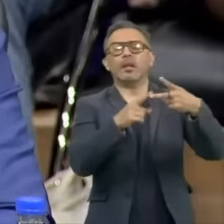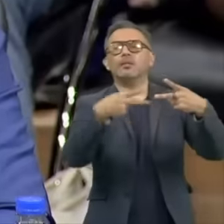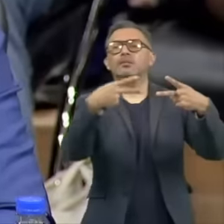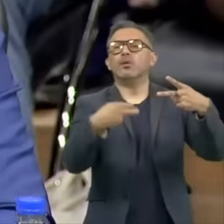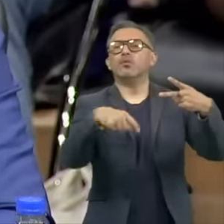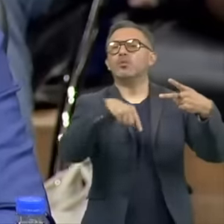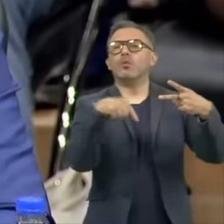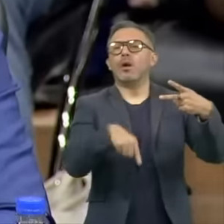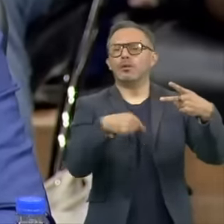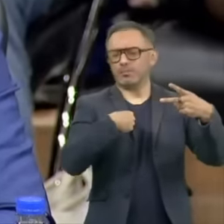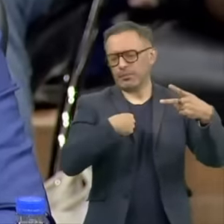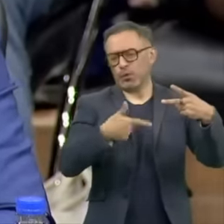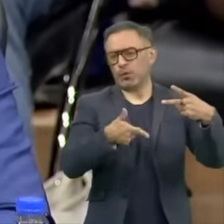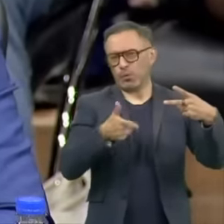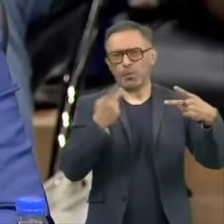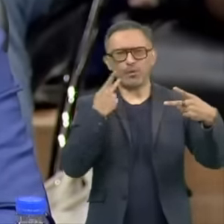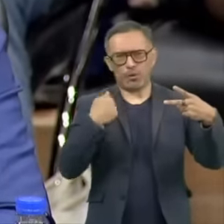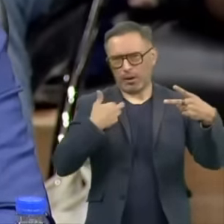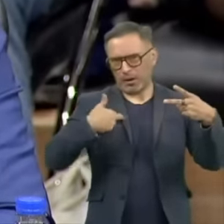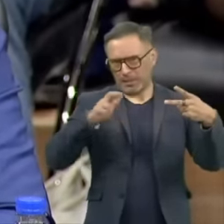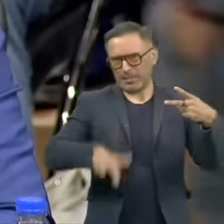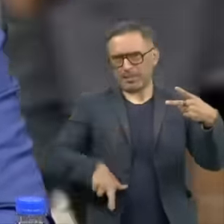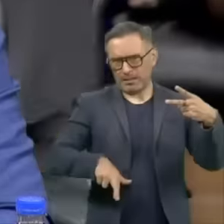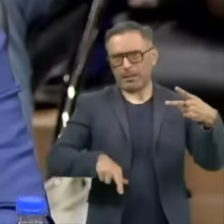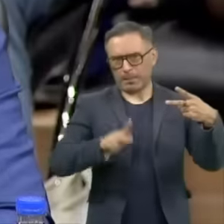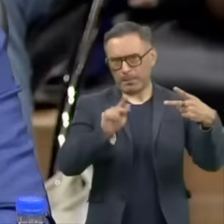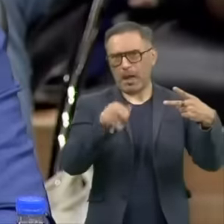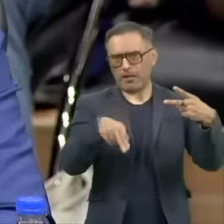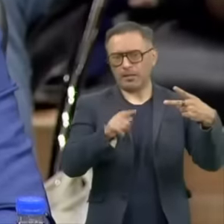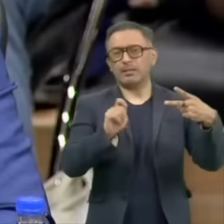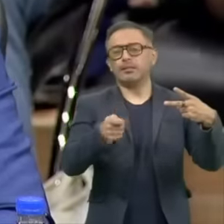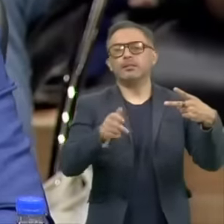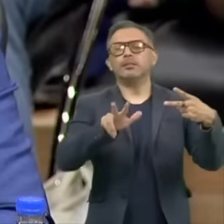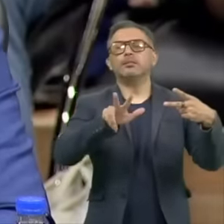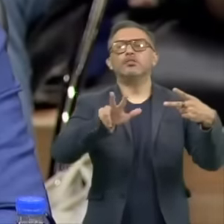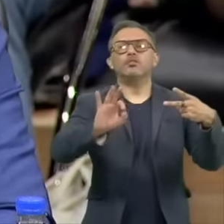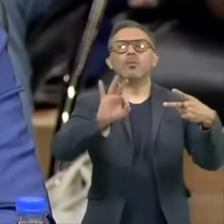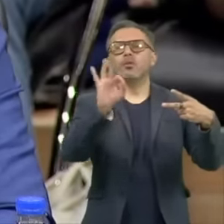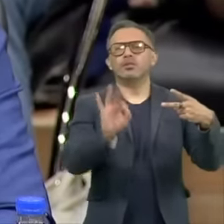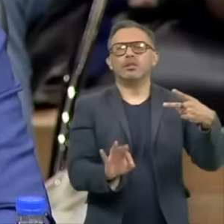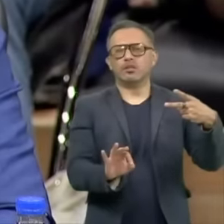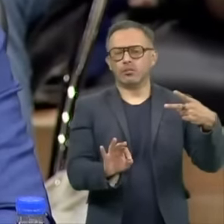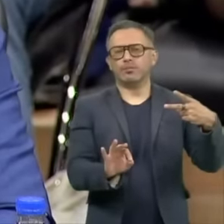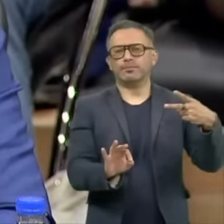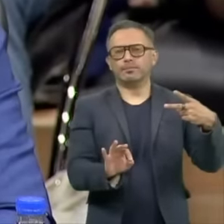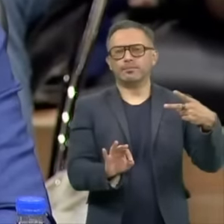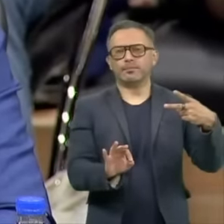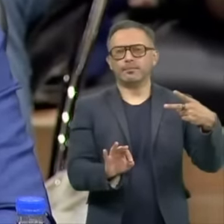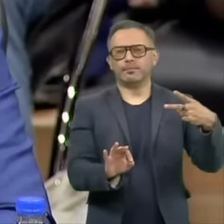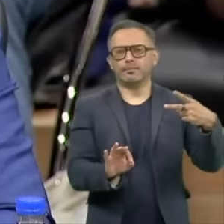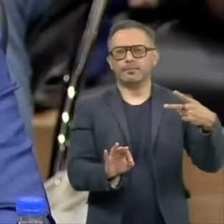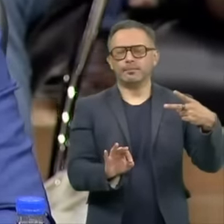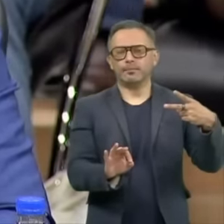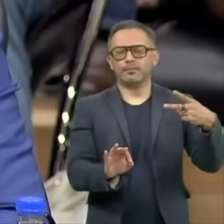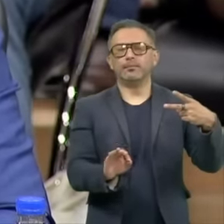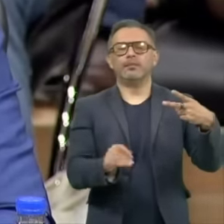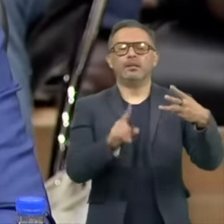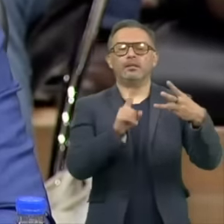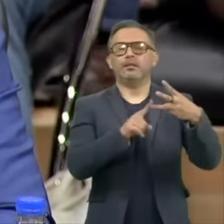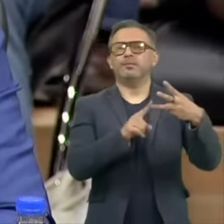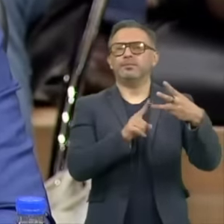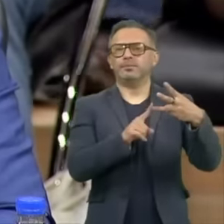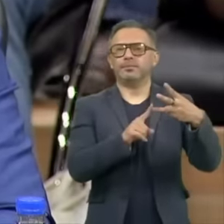el partido que yo represento, con el 18% de la preferencia electoral, Acción Nacional. En tercer